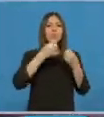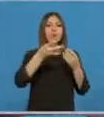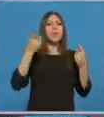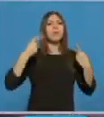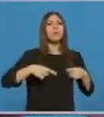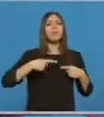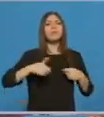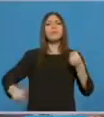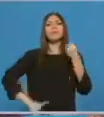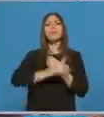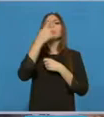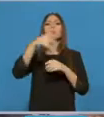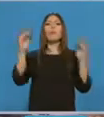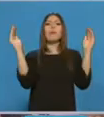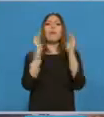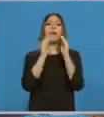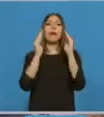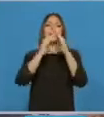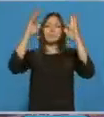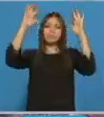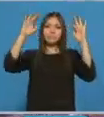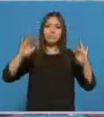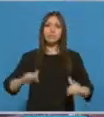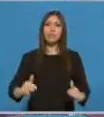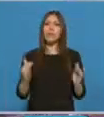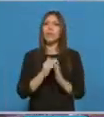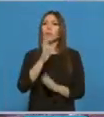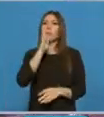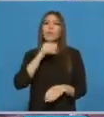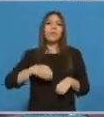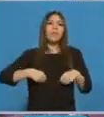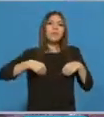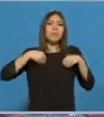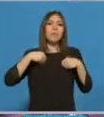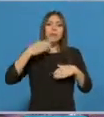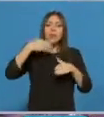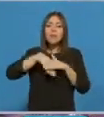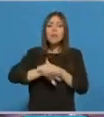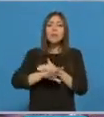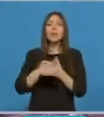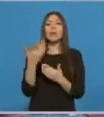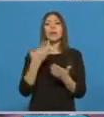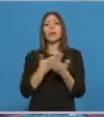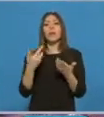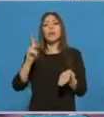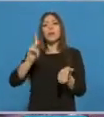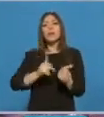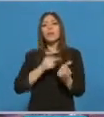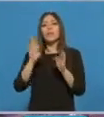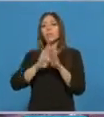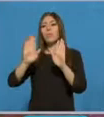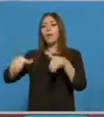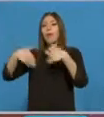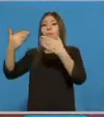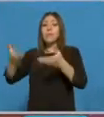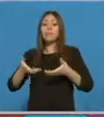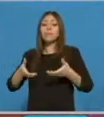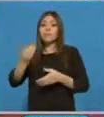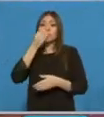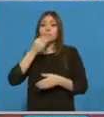sido afectadas y que sus domicilios ya no son habitables y que han tenido la necesidad de habitar la intemperie.